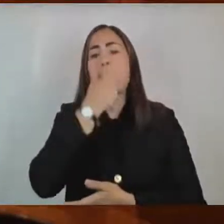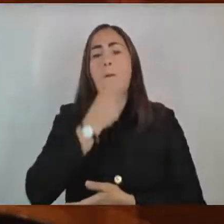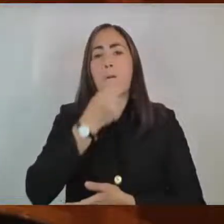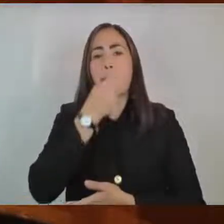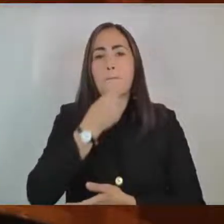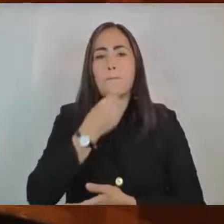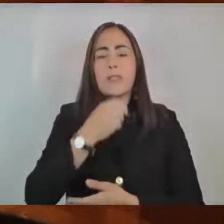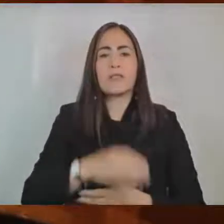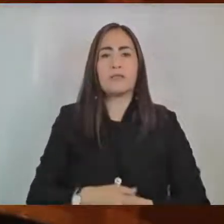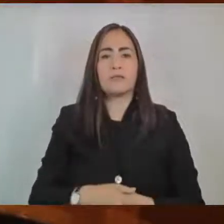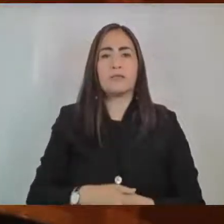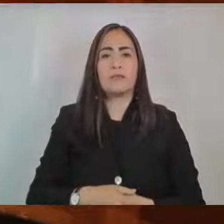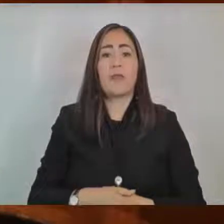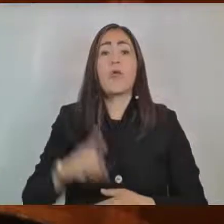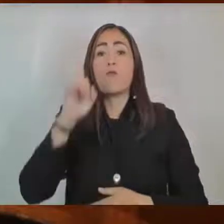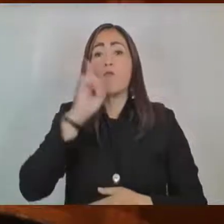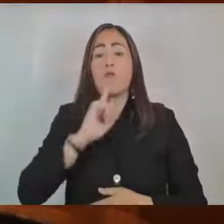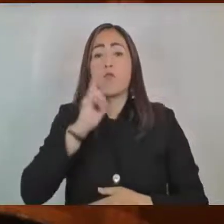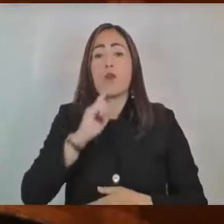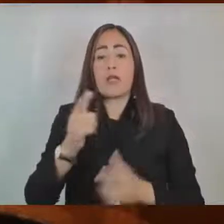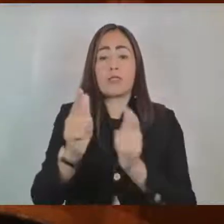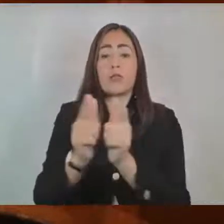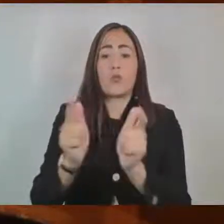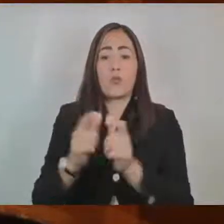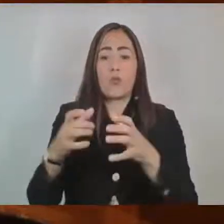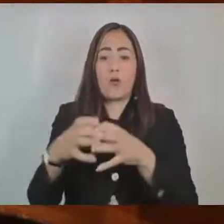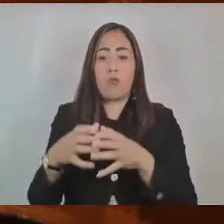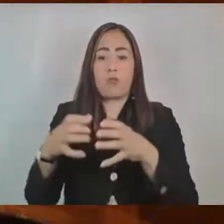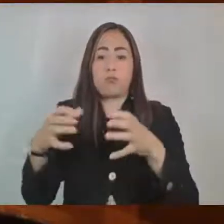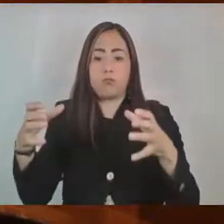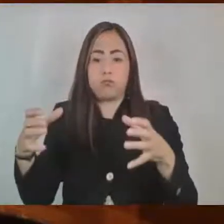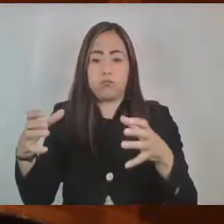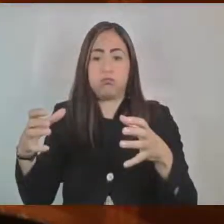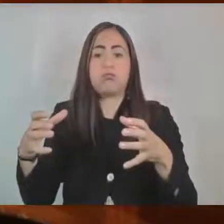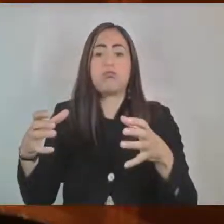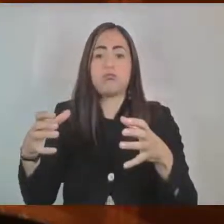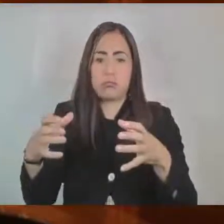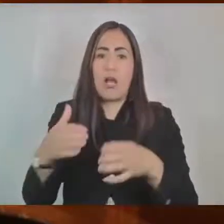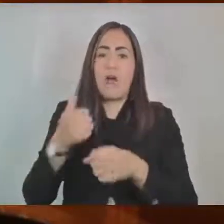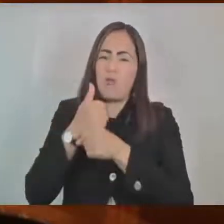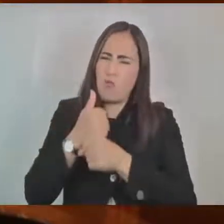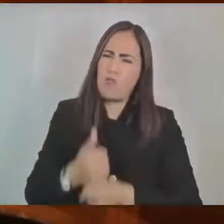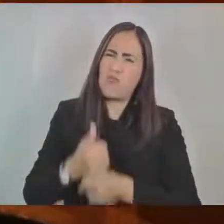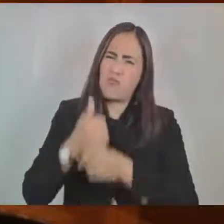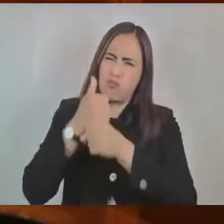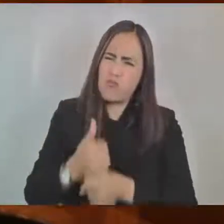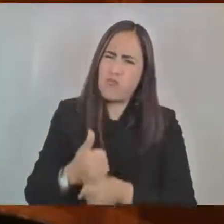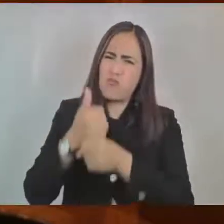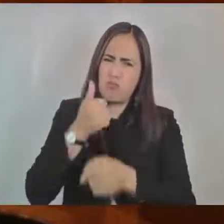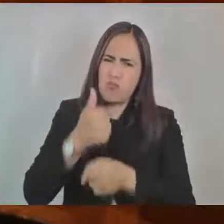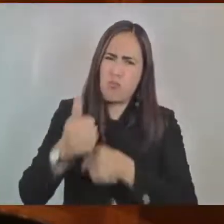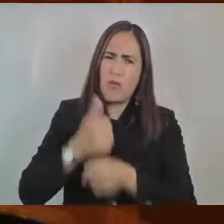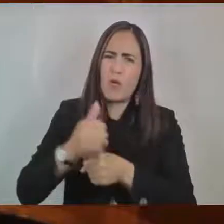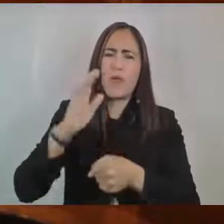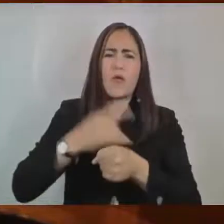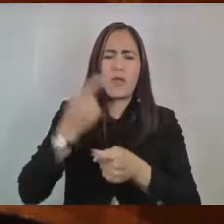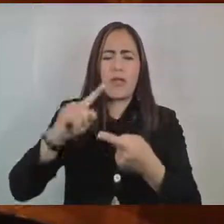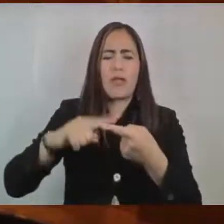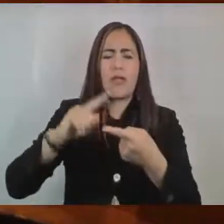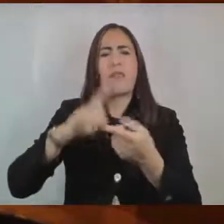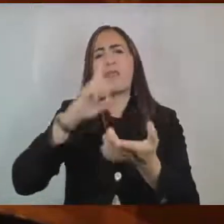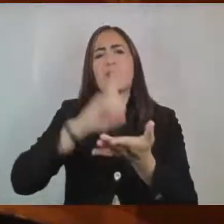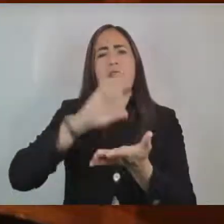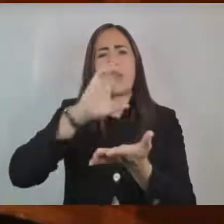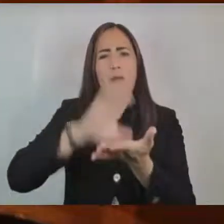46.7% son hombres, siendo las mujeres un grupo doblemente vulnerado por su situación de discapacidad